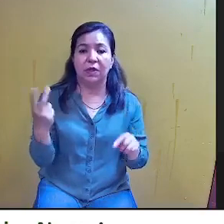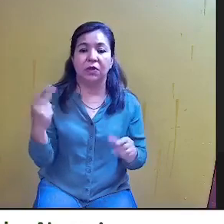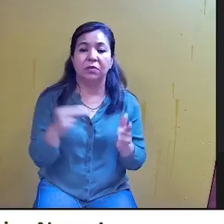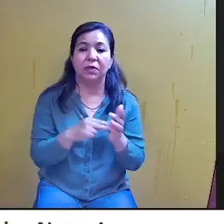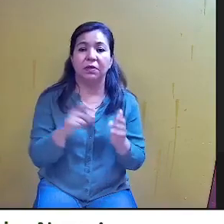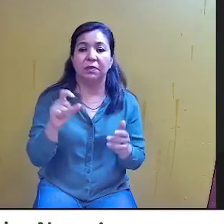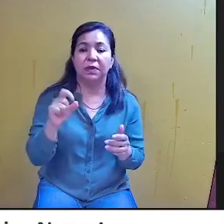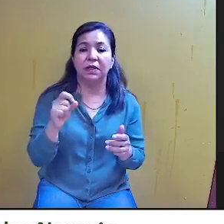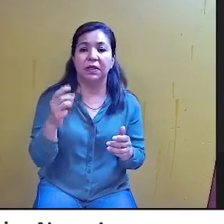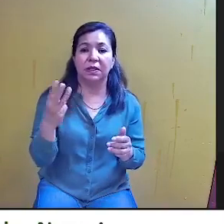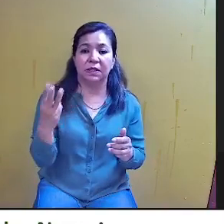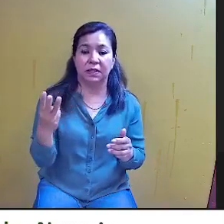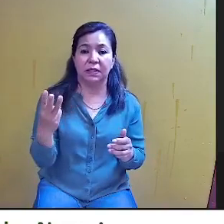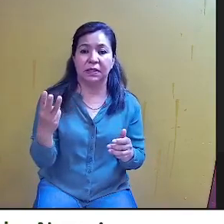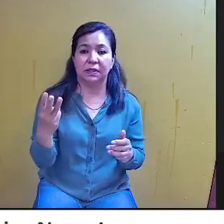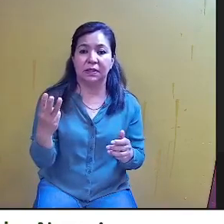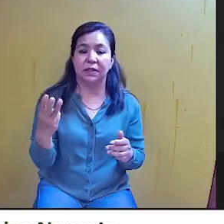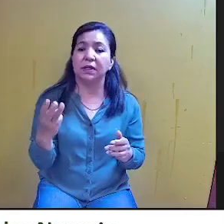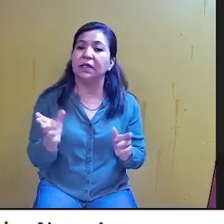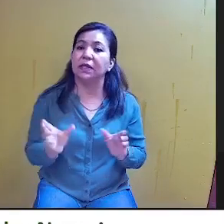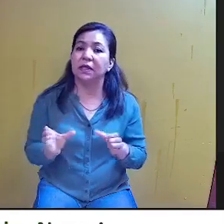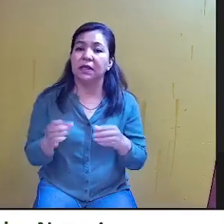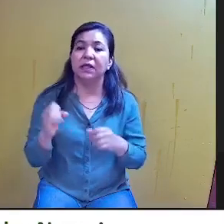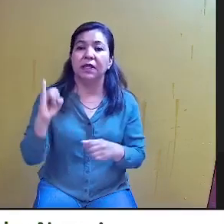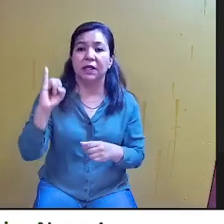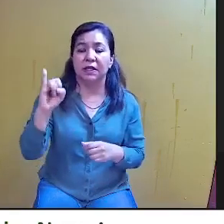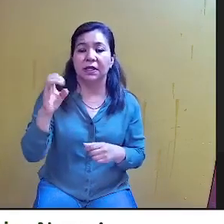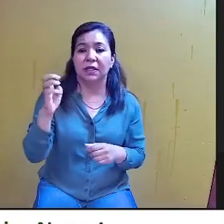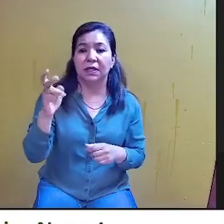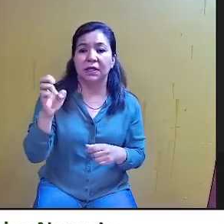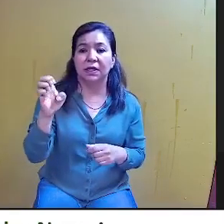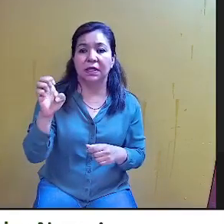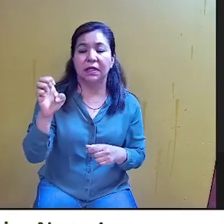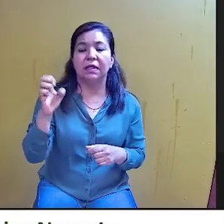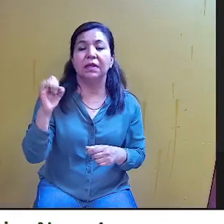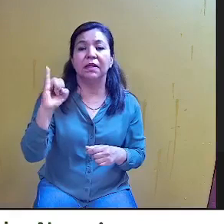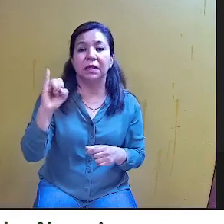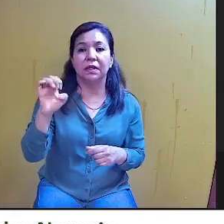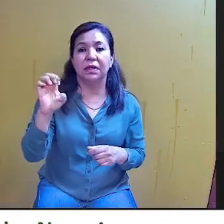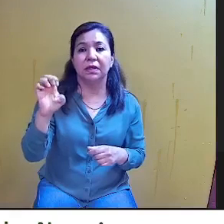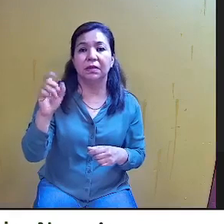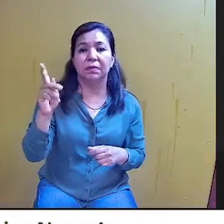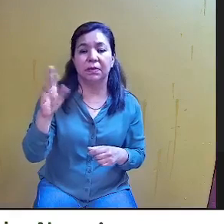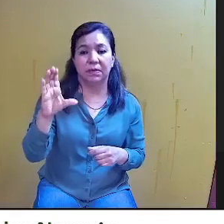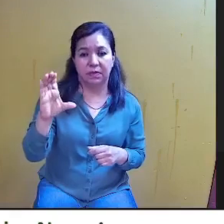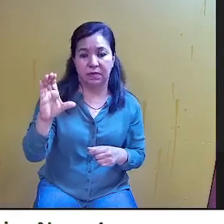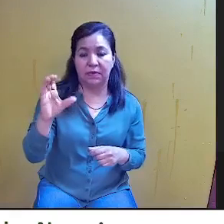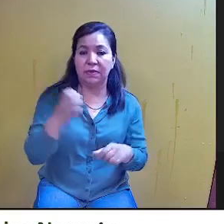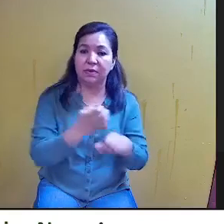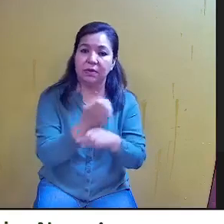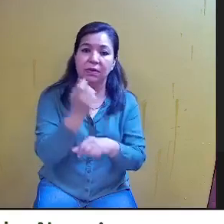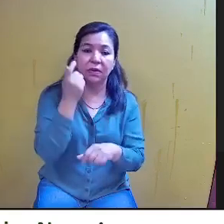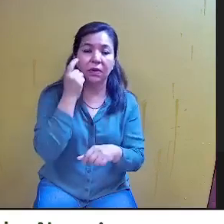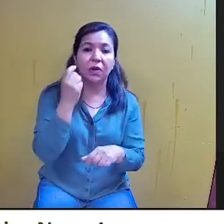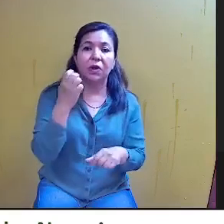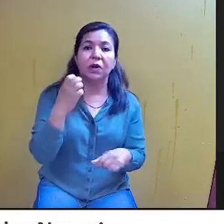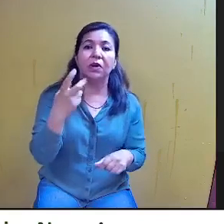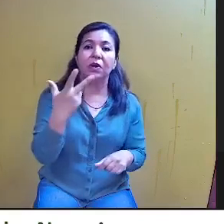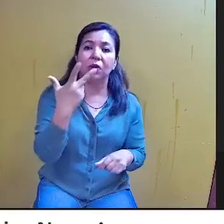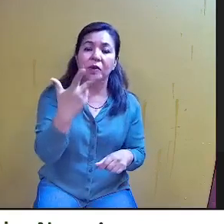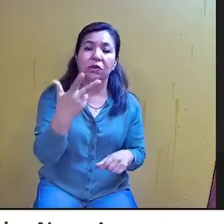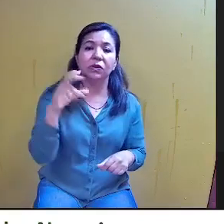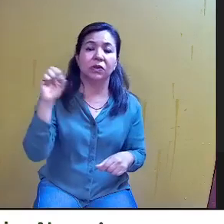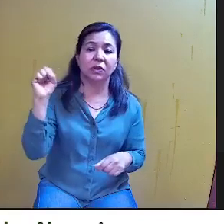021-C-08-09-2023 emitida por el Consejo General del Instituto Electoral y de Participación Ciudadana del Estado de Guerrero el 8 de septiembre de